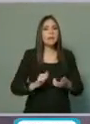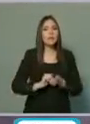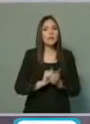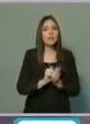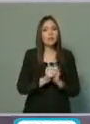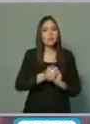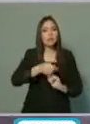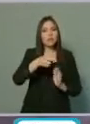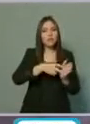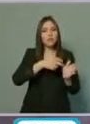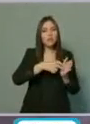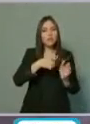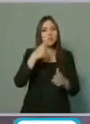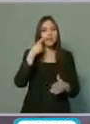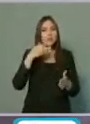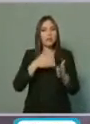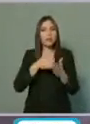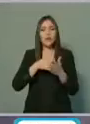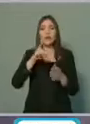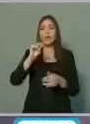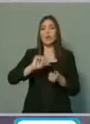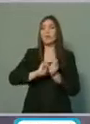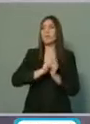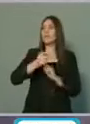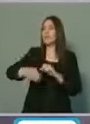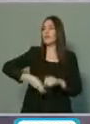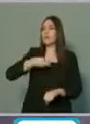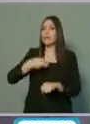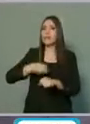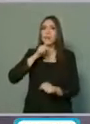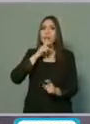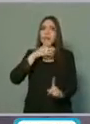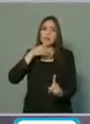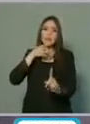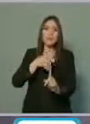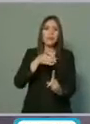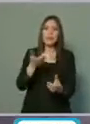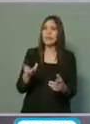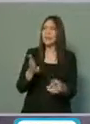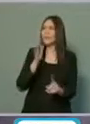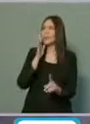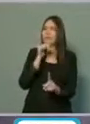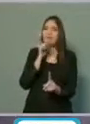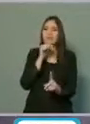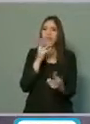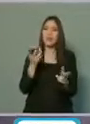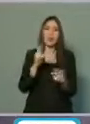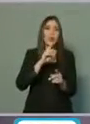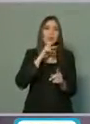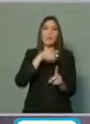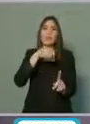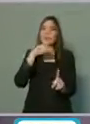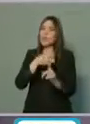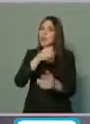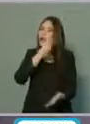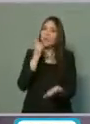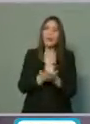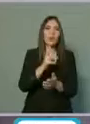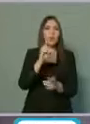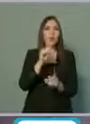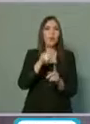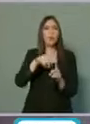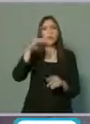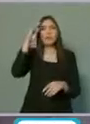cualidad positiva. No que te enterques, no que te claves en algo que a lo mejor dices, híjole, no es lo mejor, sino que al contrario, todo el tiempo